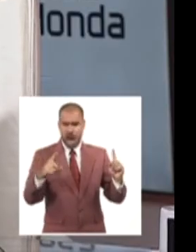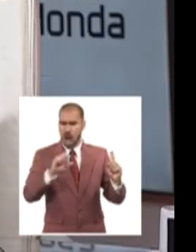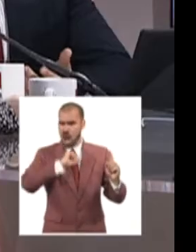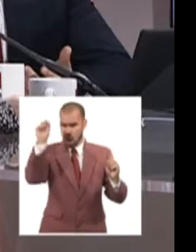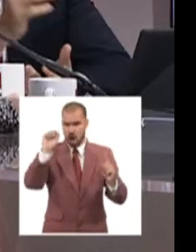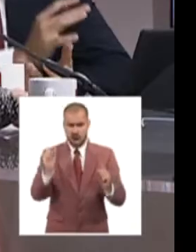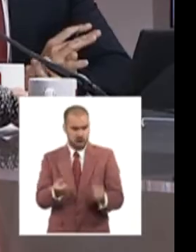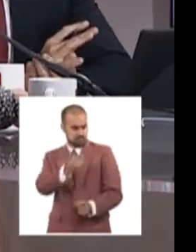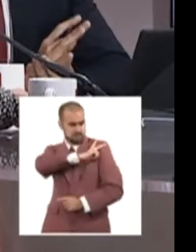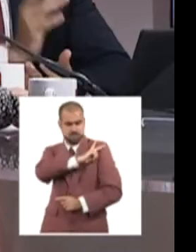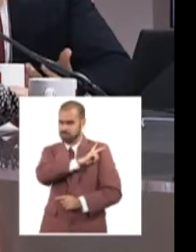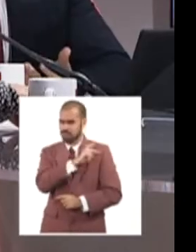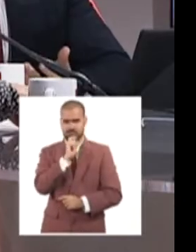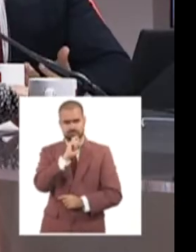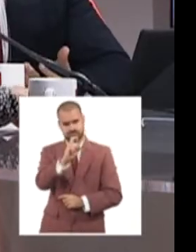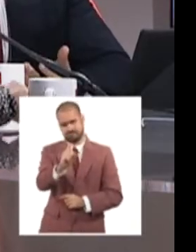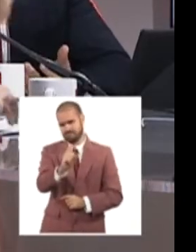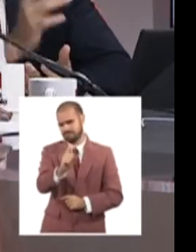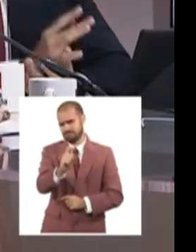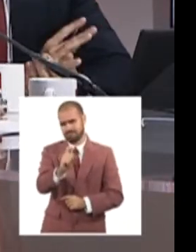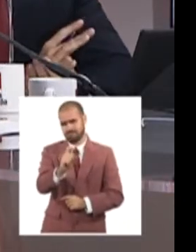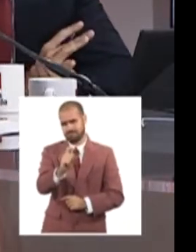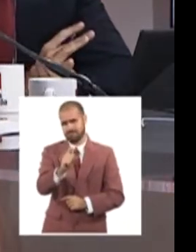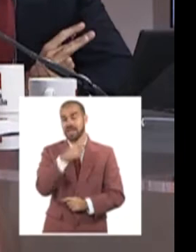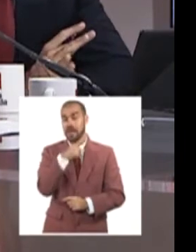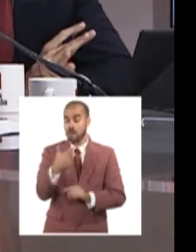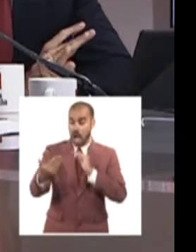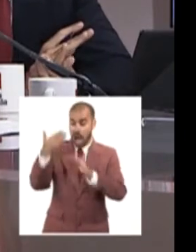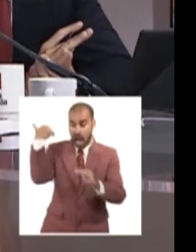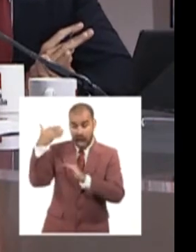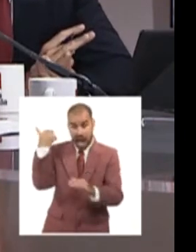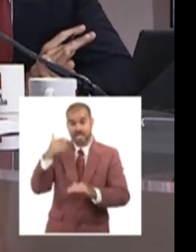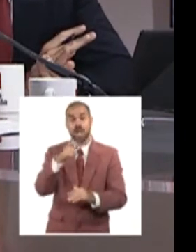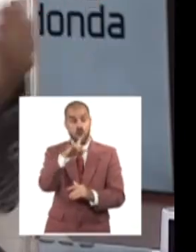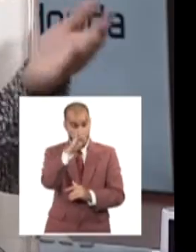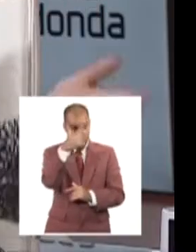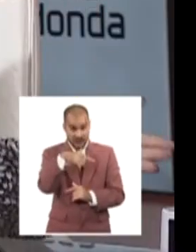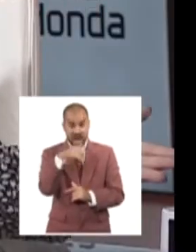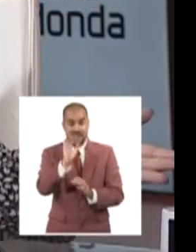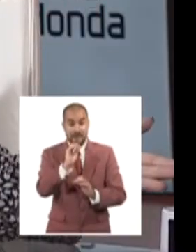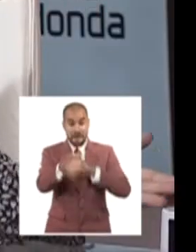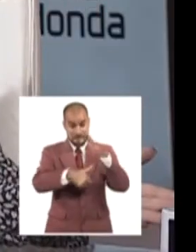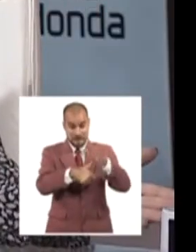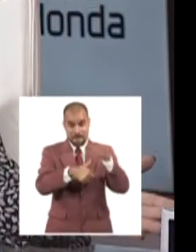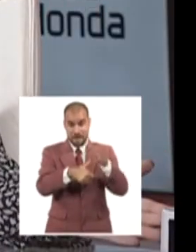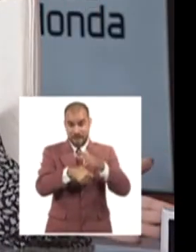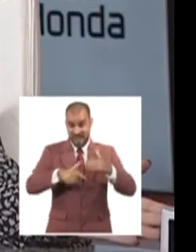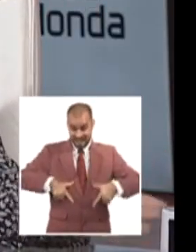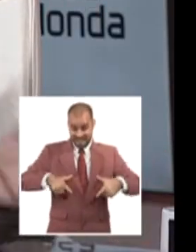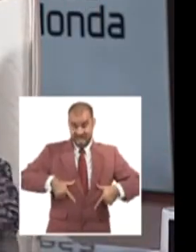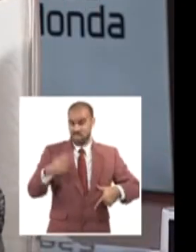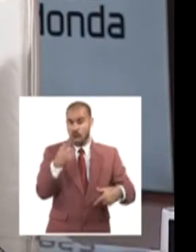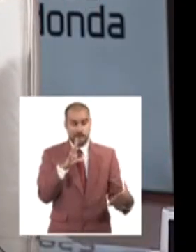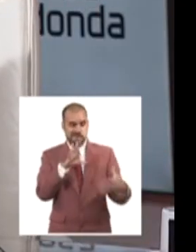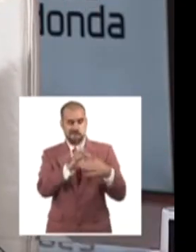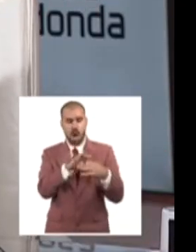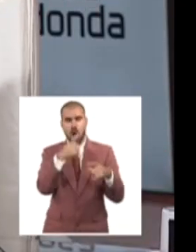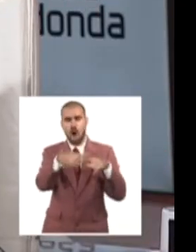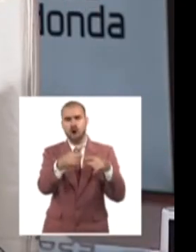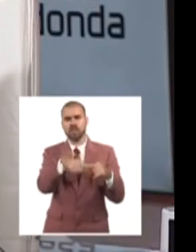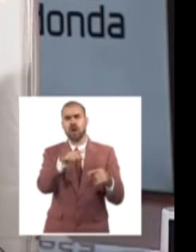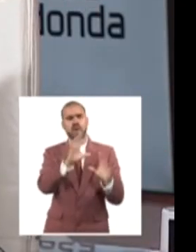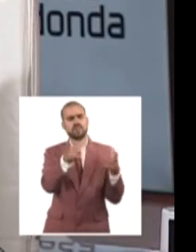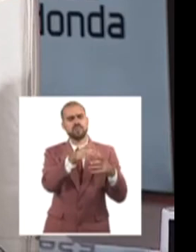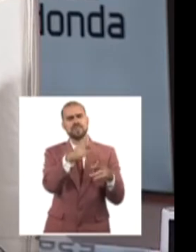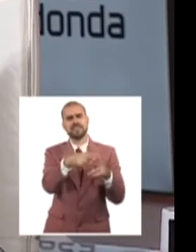gobierno de lula sus dos formas tampoco en ellos se aliaron al mv ahora se están